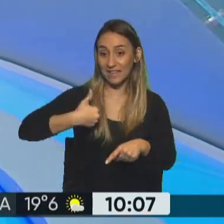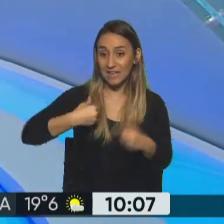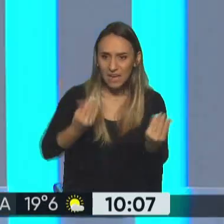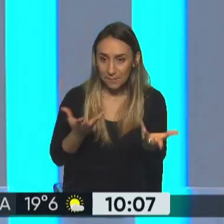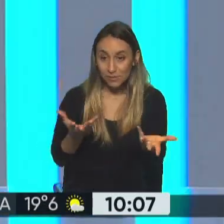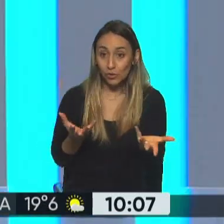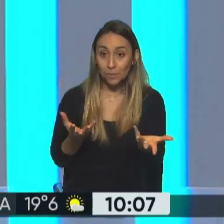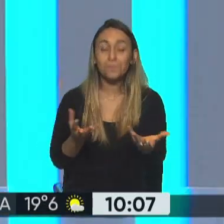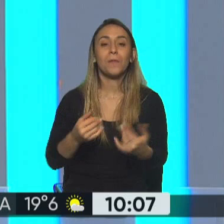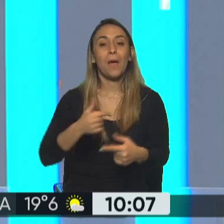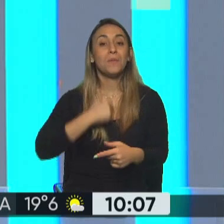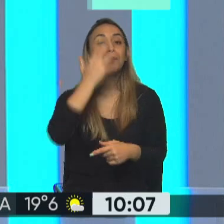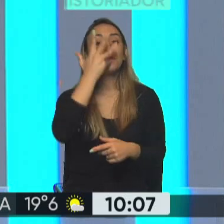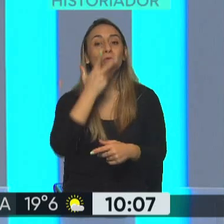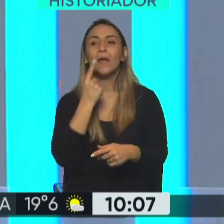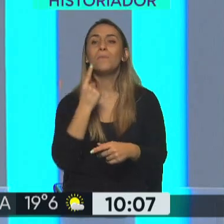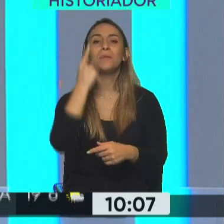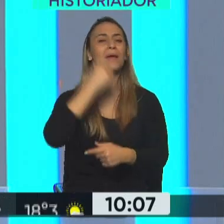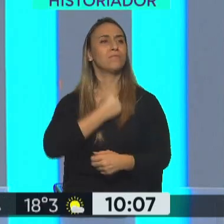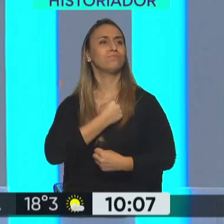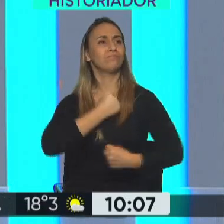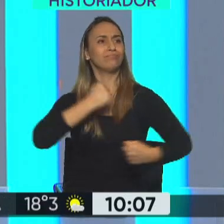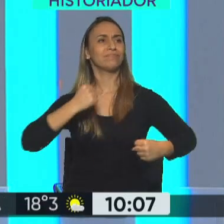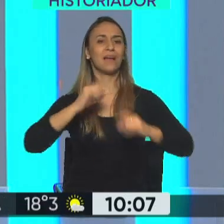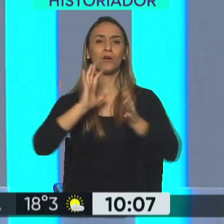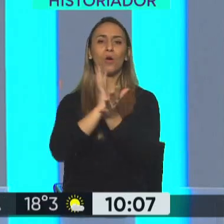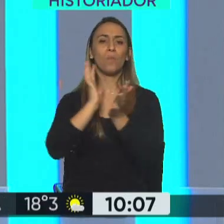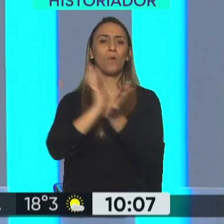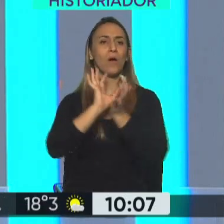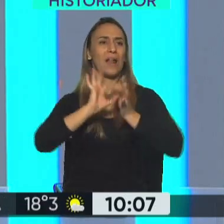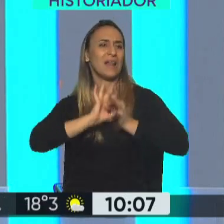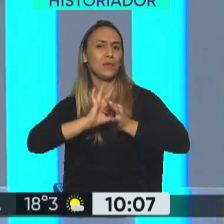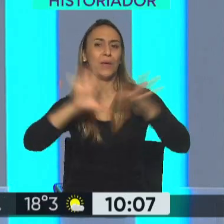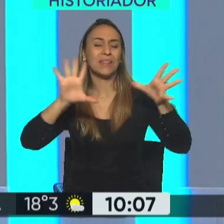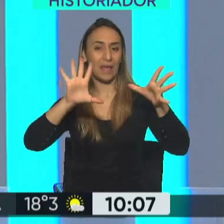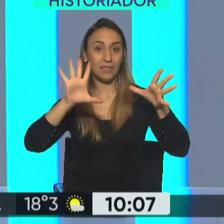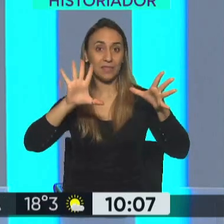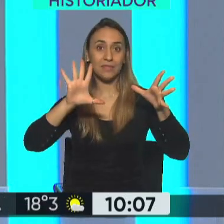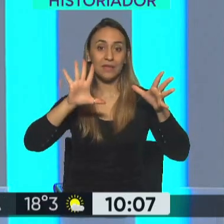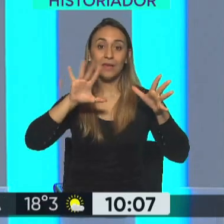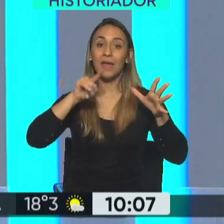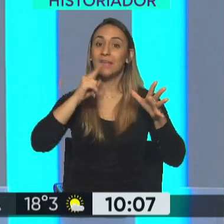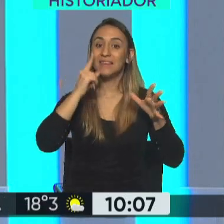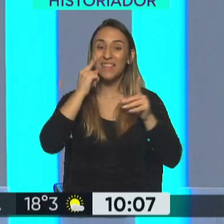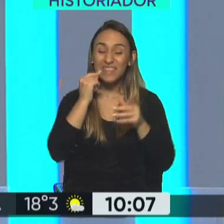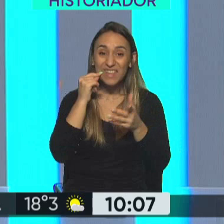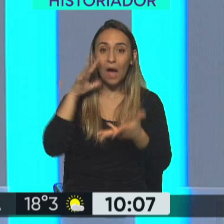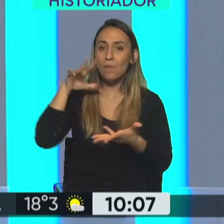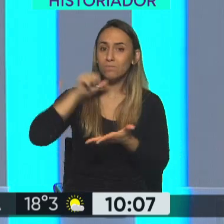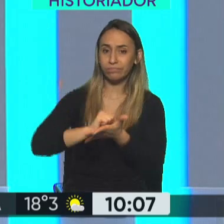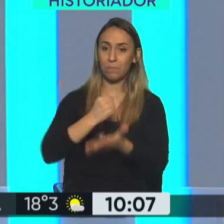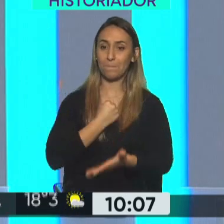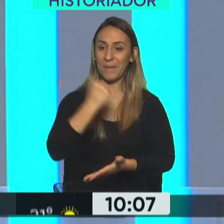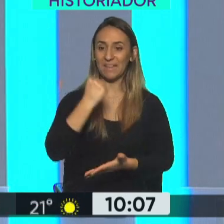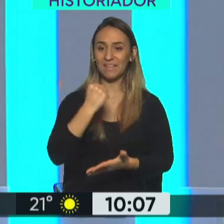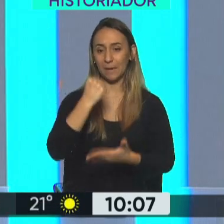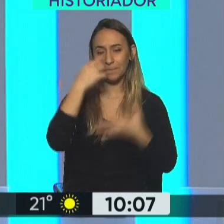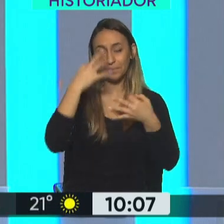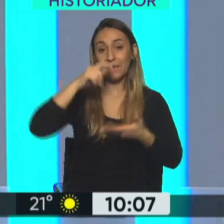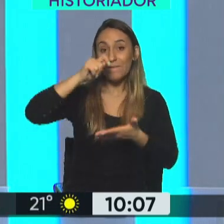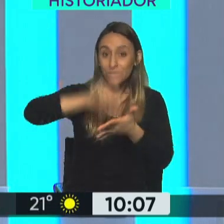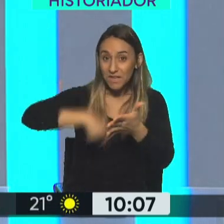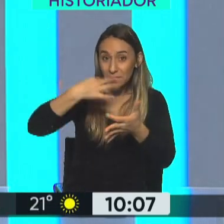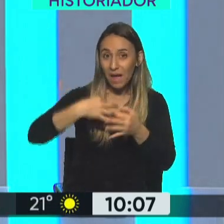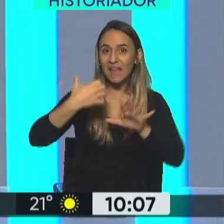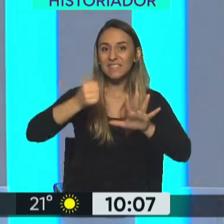el primer grito de libertad, Sí, ¿no? está muy bien. Está bien, y es el día que tomamos posesión de nuestra patria. Bien. Escrituramos 6 años después, pero Claro.